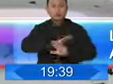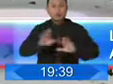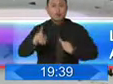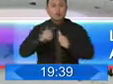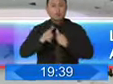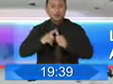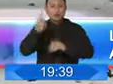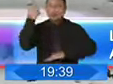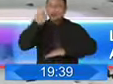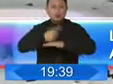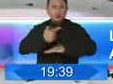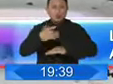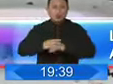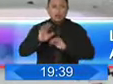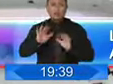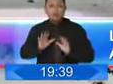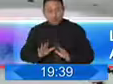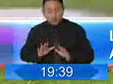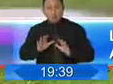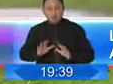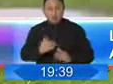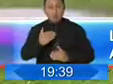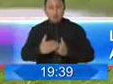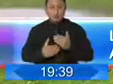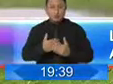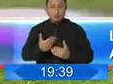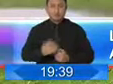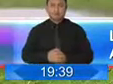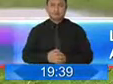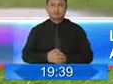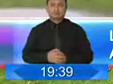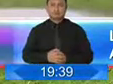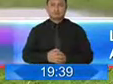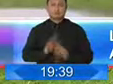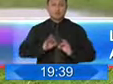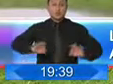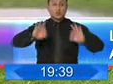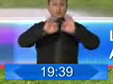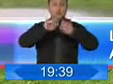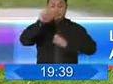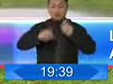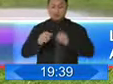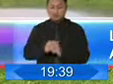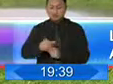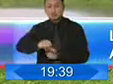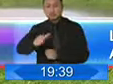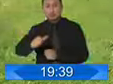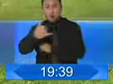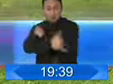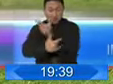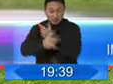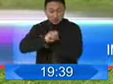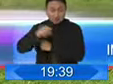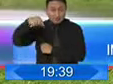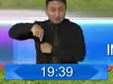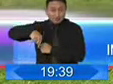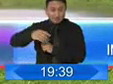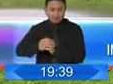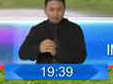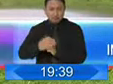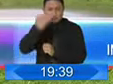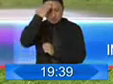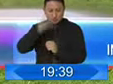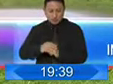por lo menos 24 horas antes. Es muy importante de que la gente extranjera y gente nacional conozca las normas básicas